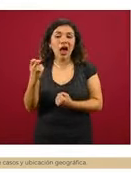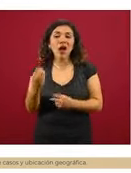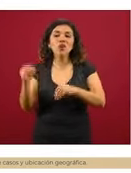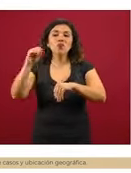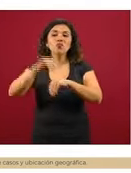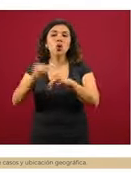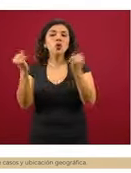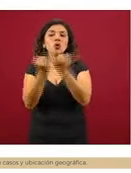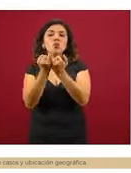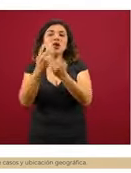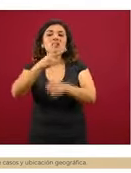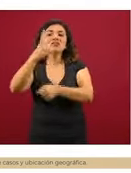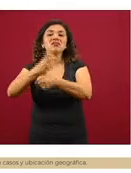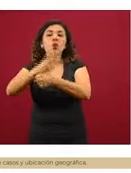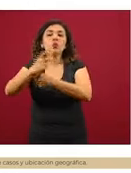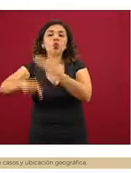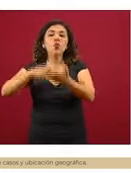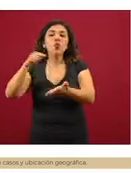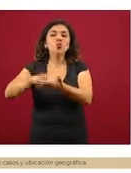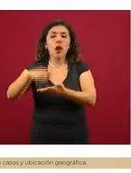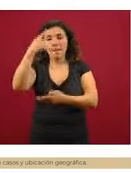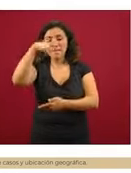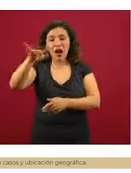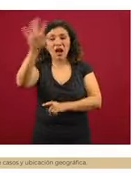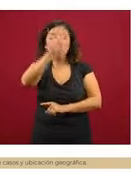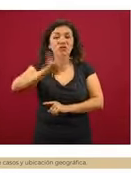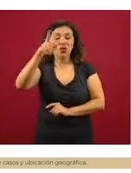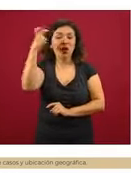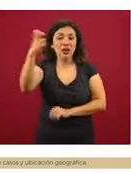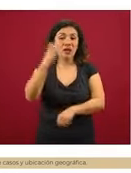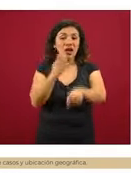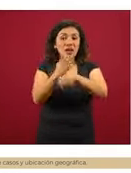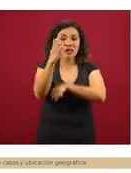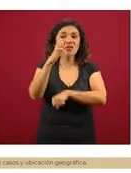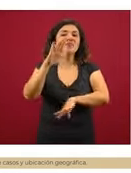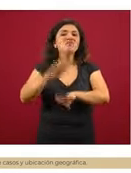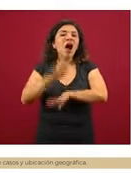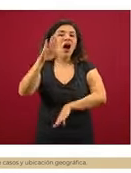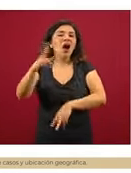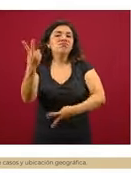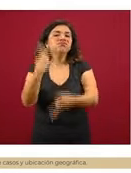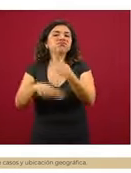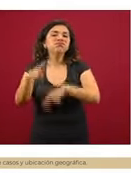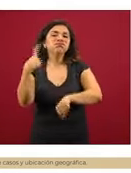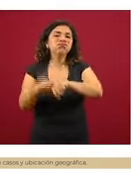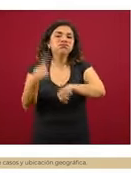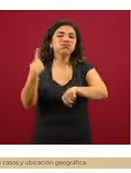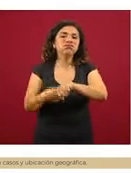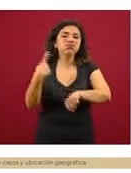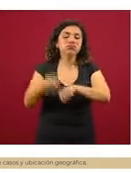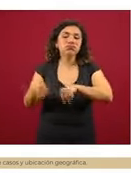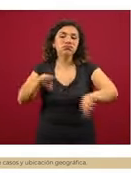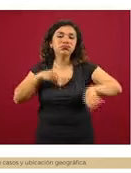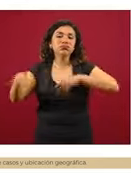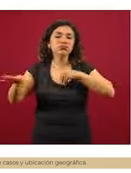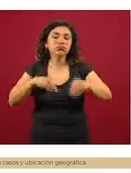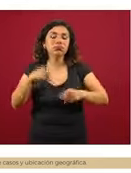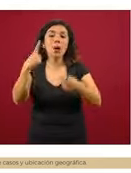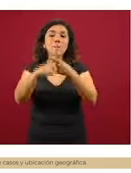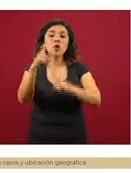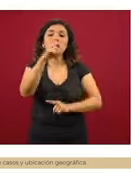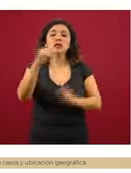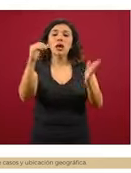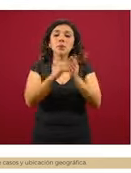coloca en el segundo lugar en la entidad, con la mayor tasa, del segundo lugar de las mayores tasas por